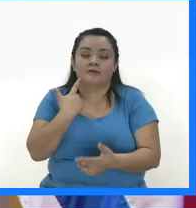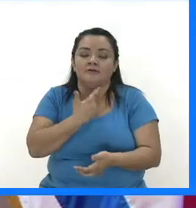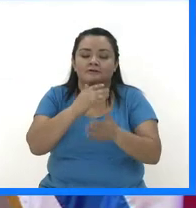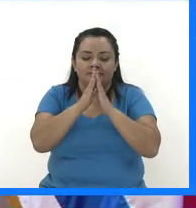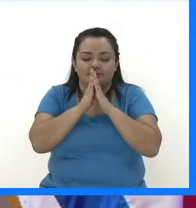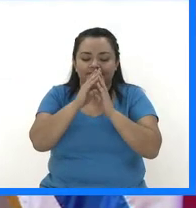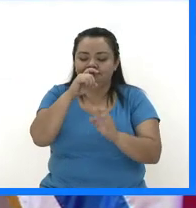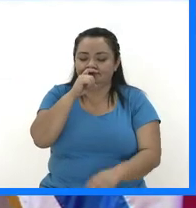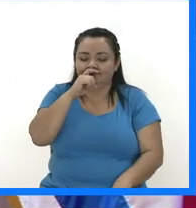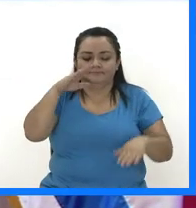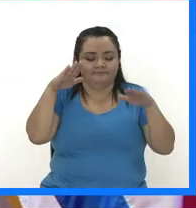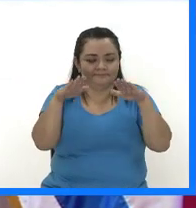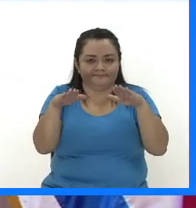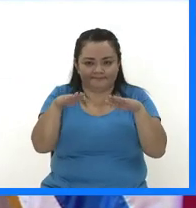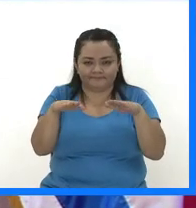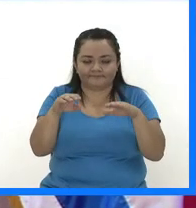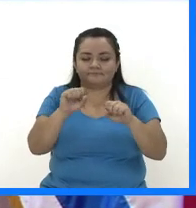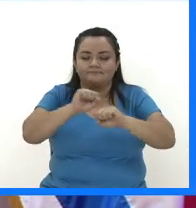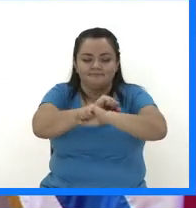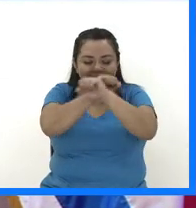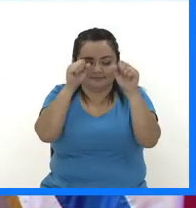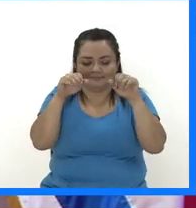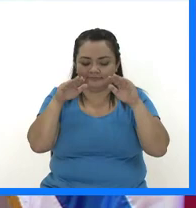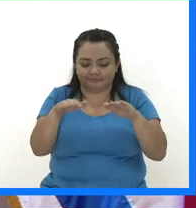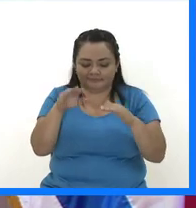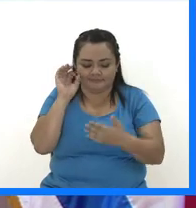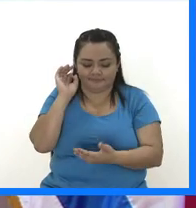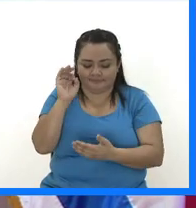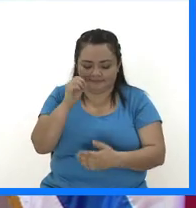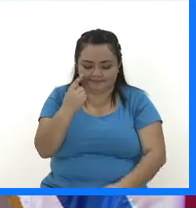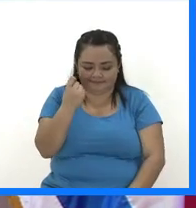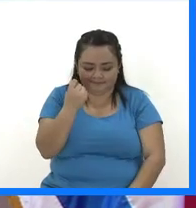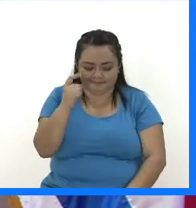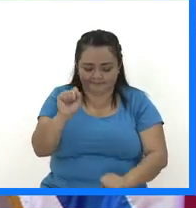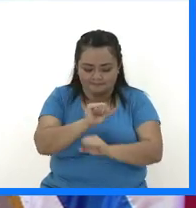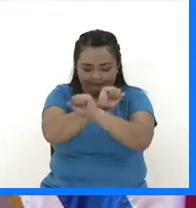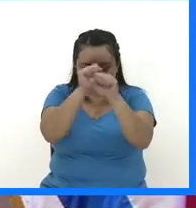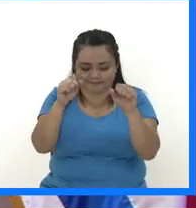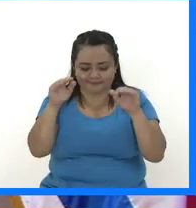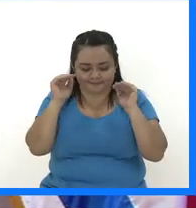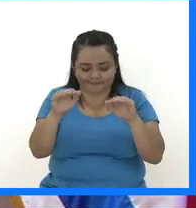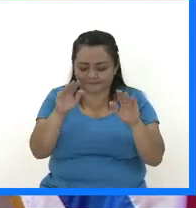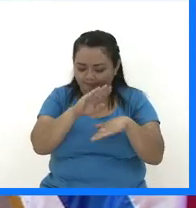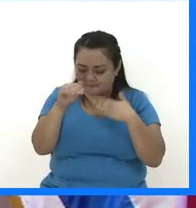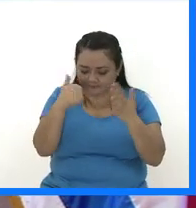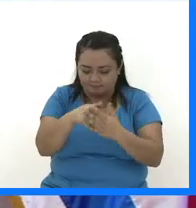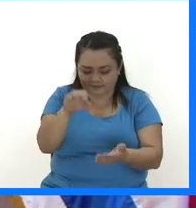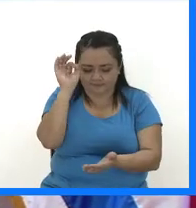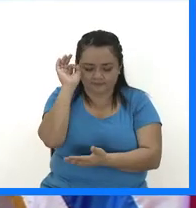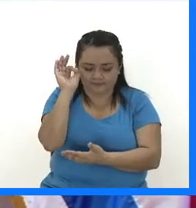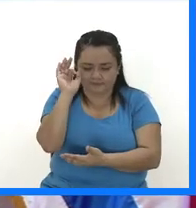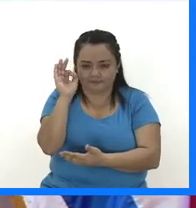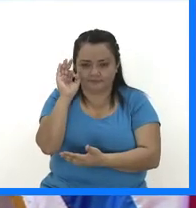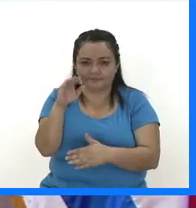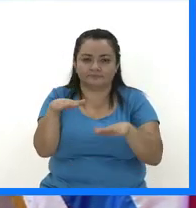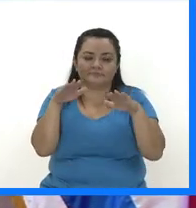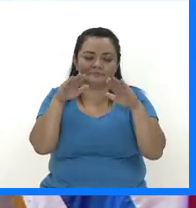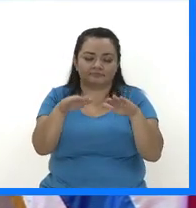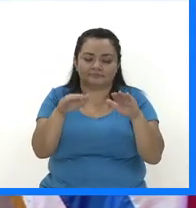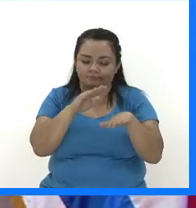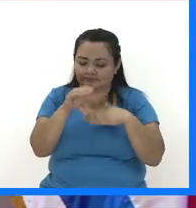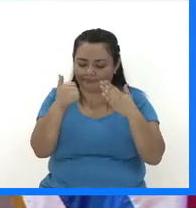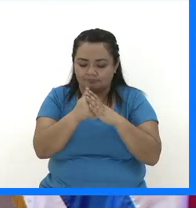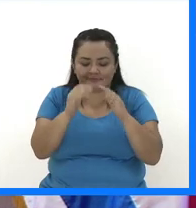al señor padre gracias por esta mañana gracias por el culto de las 11 de la mañana gracias por todos los pastores que predican por